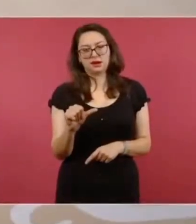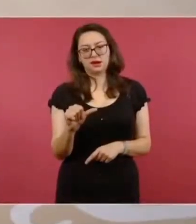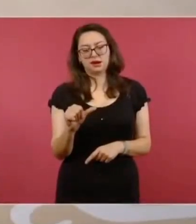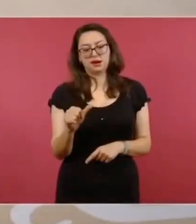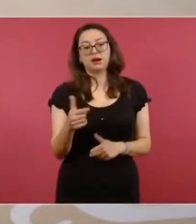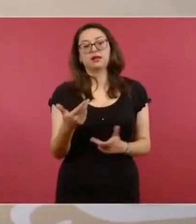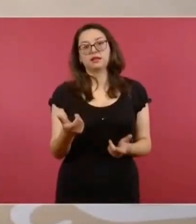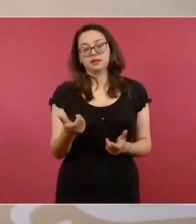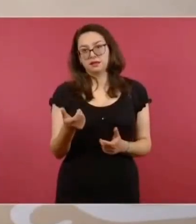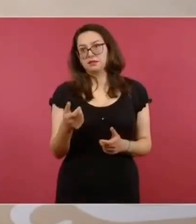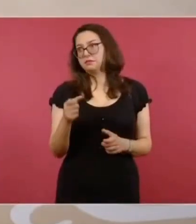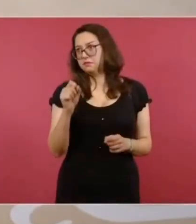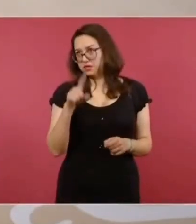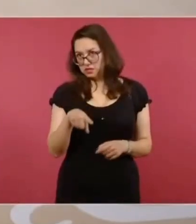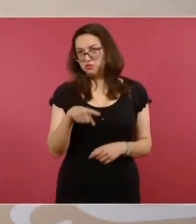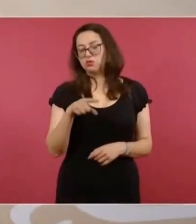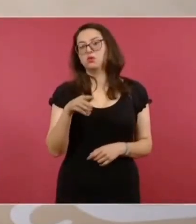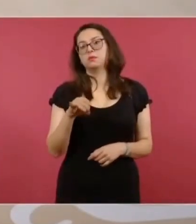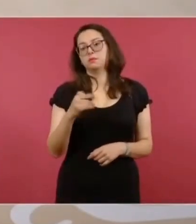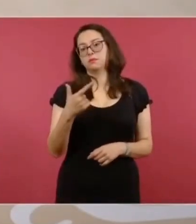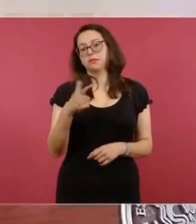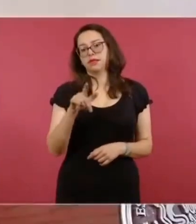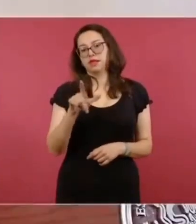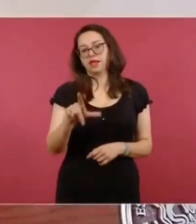Miguel de la Madrid, igual.